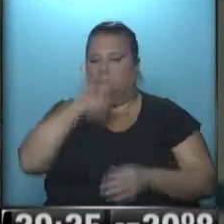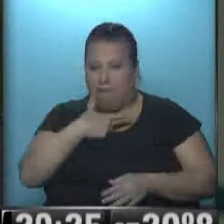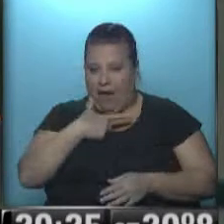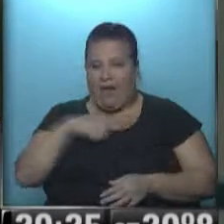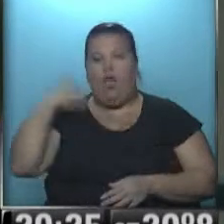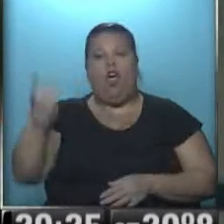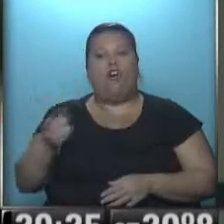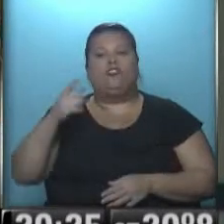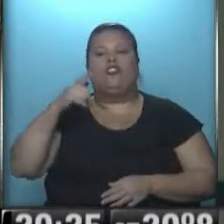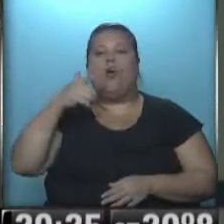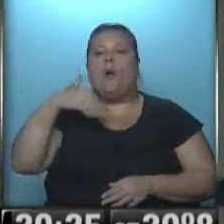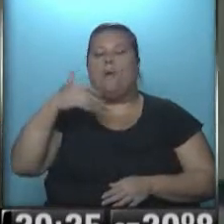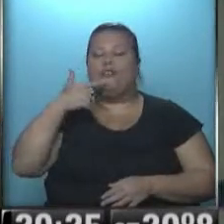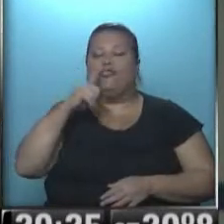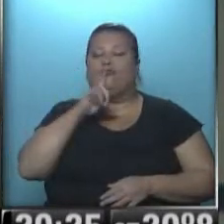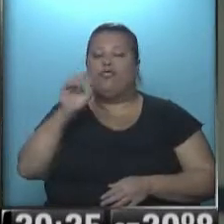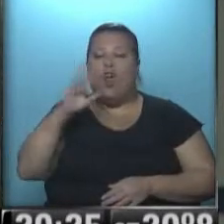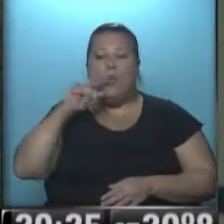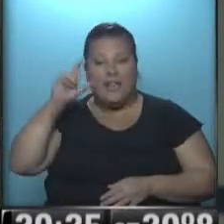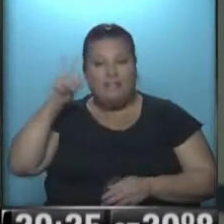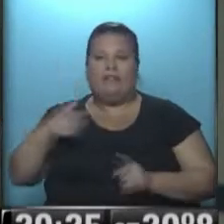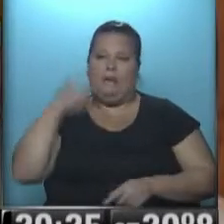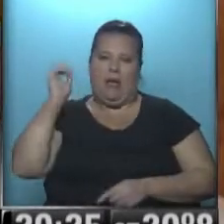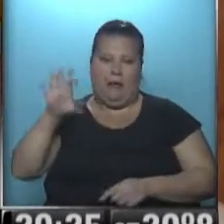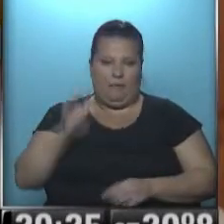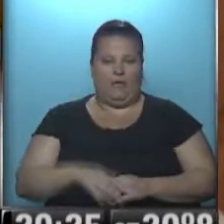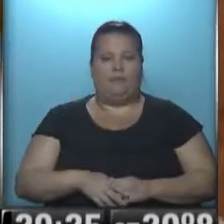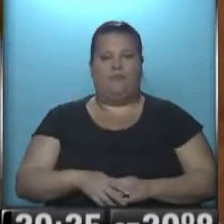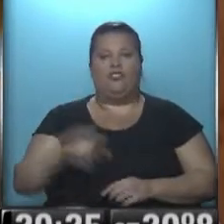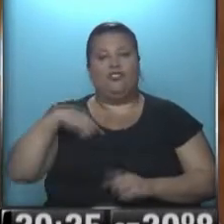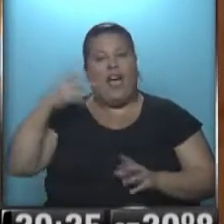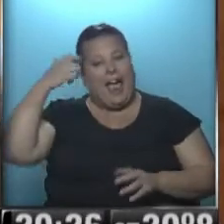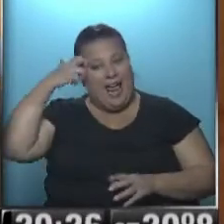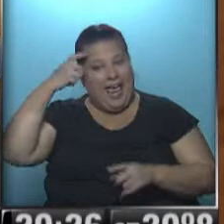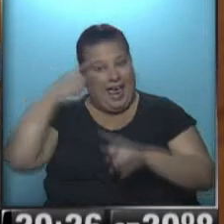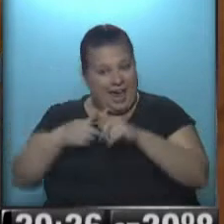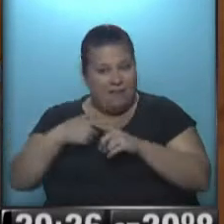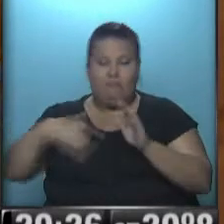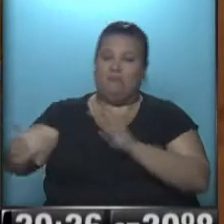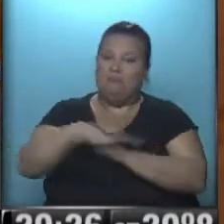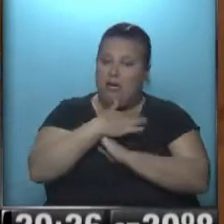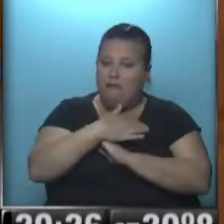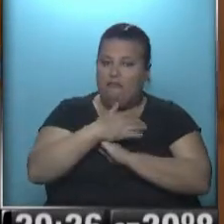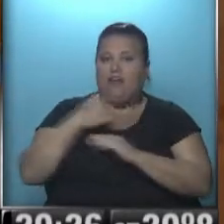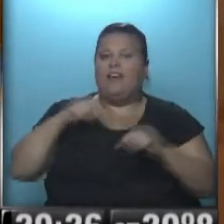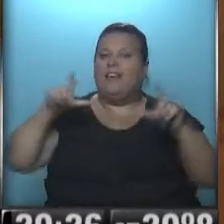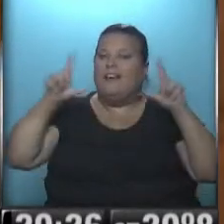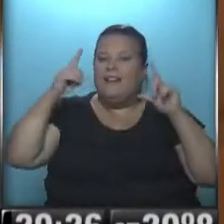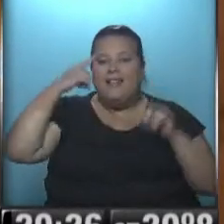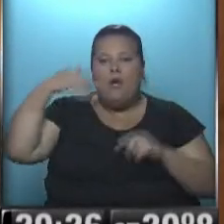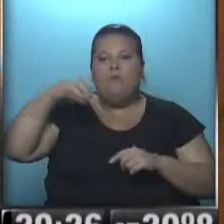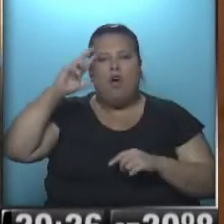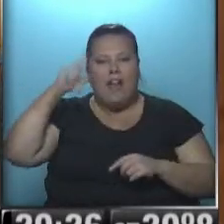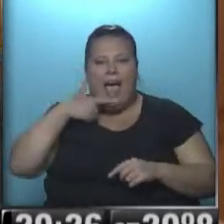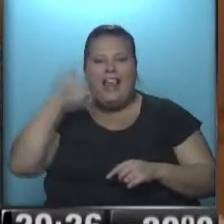GEN, Margarita Stolbizer también fue crítica. La verdad, yo pertenecía al radicalismo y me fui con la foto de Morales